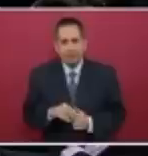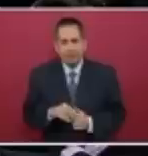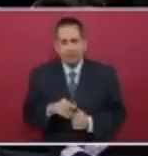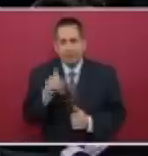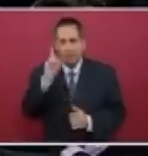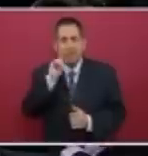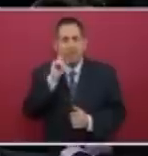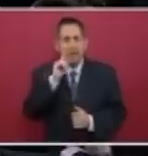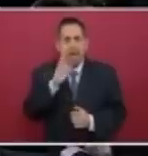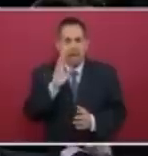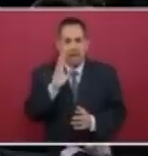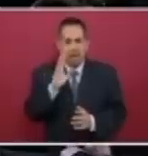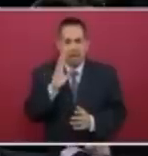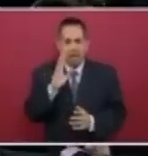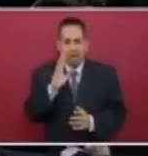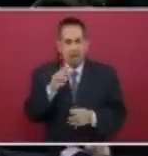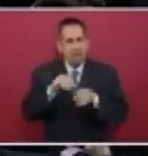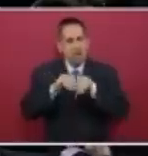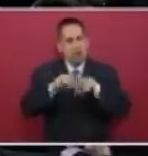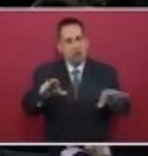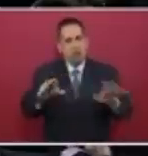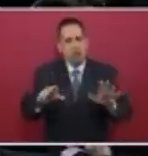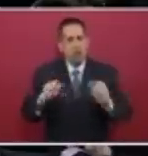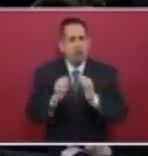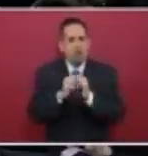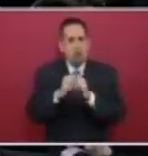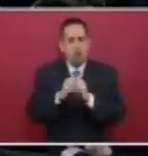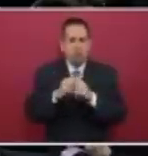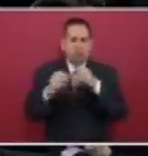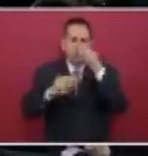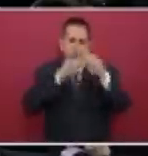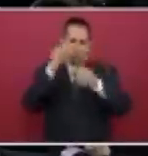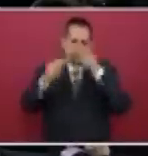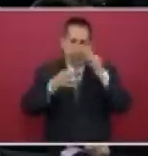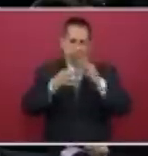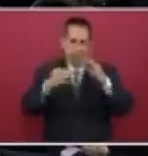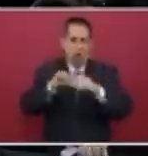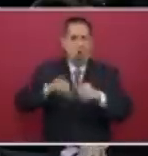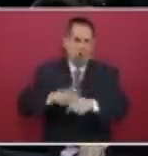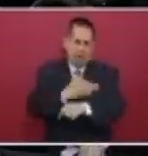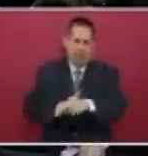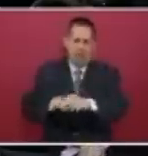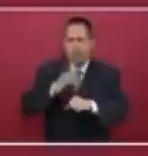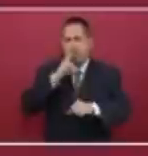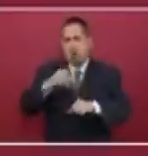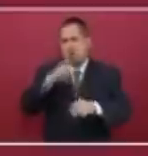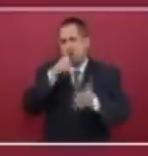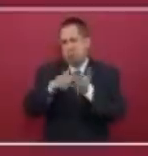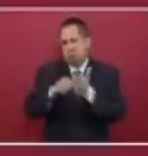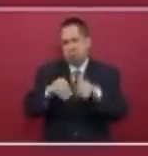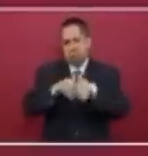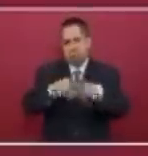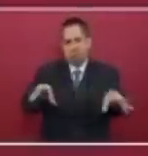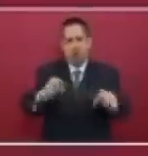vamos a tener que darlo a conocer este con comunicado hoy en la tarde si les parece